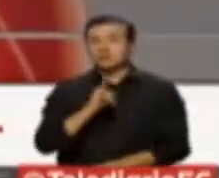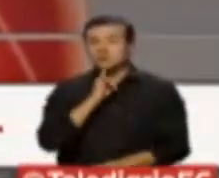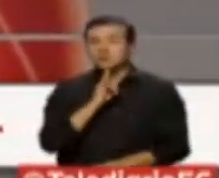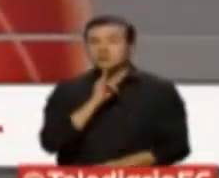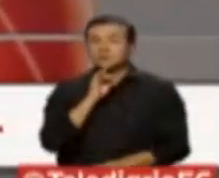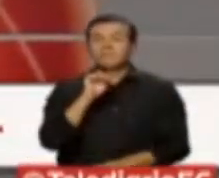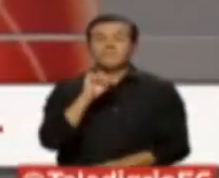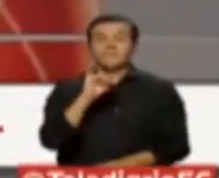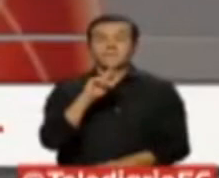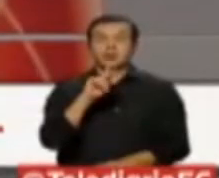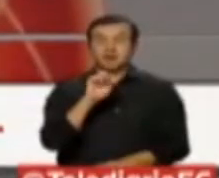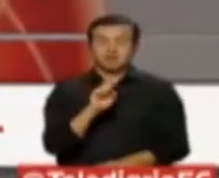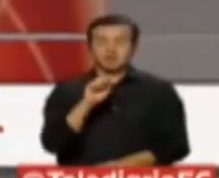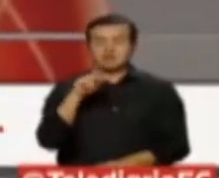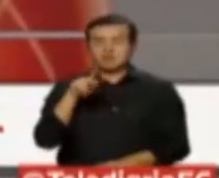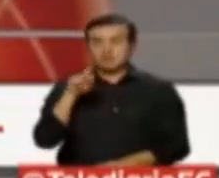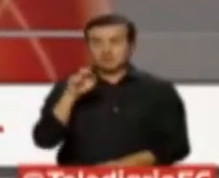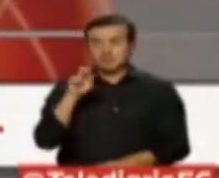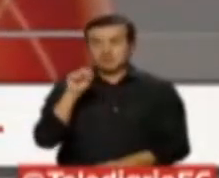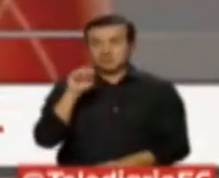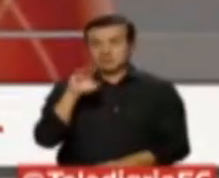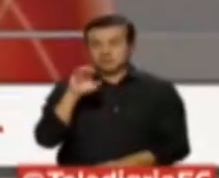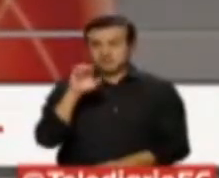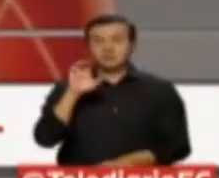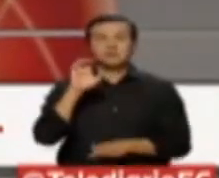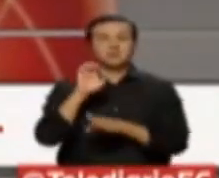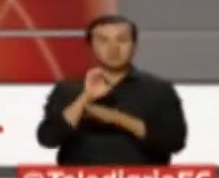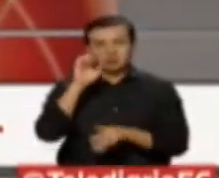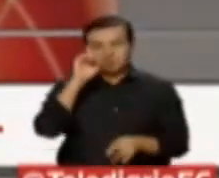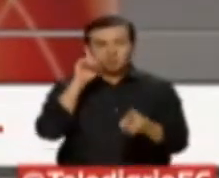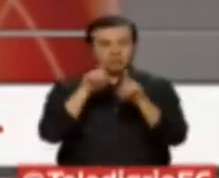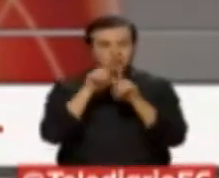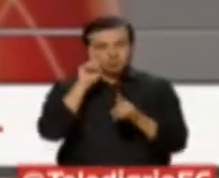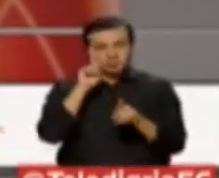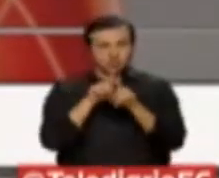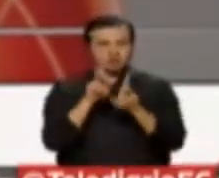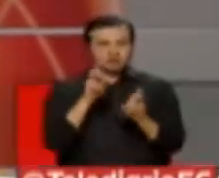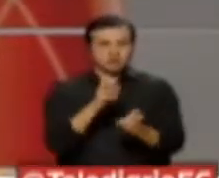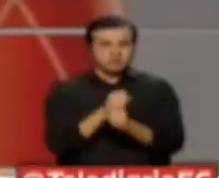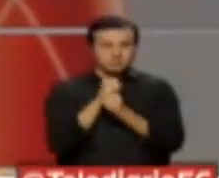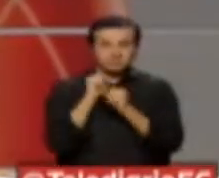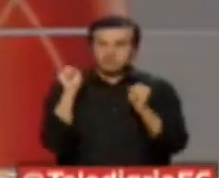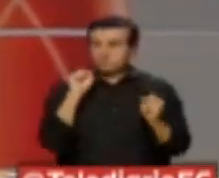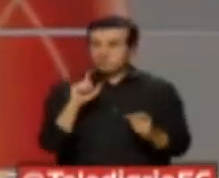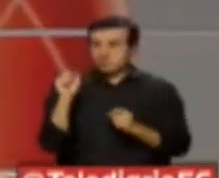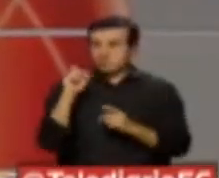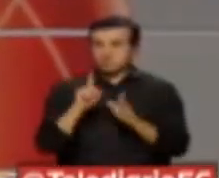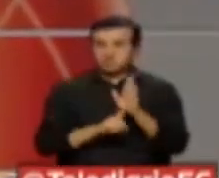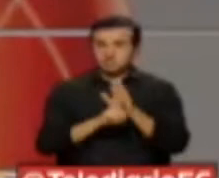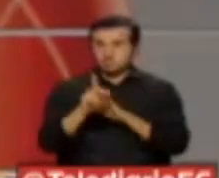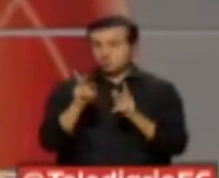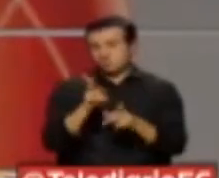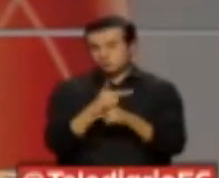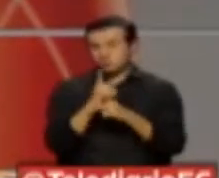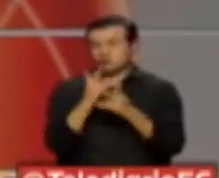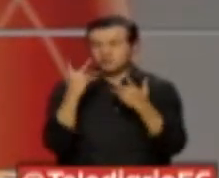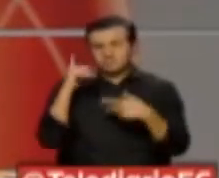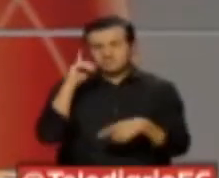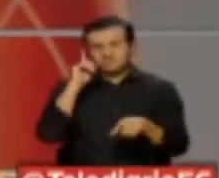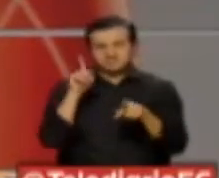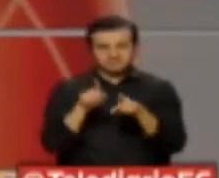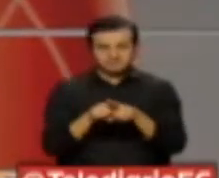mike pence en nuestro país varios acuerdos en materia de seguridad migración y desarrollo productivo fueron